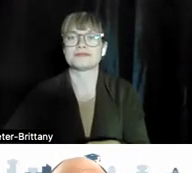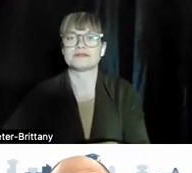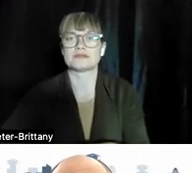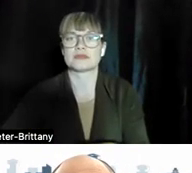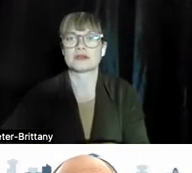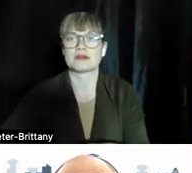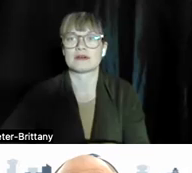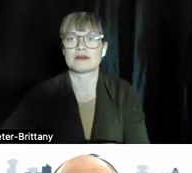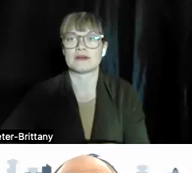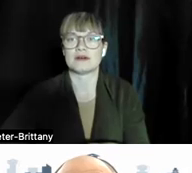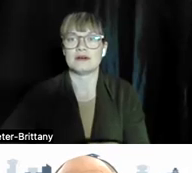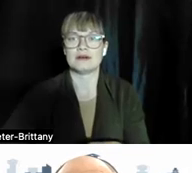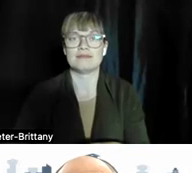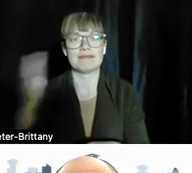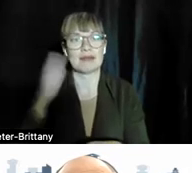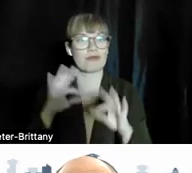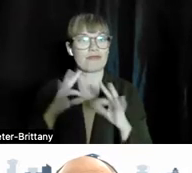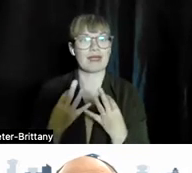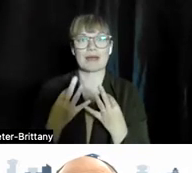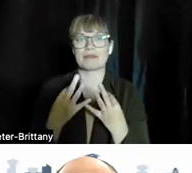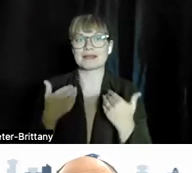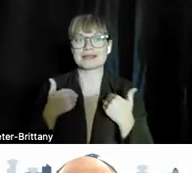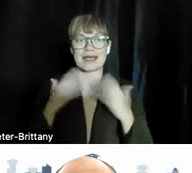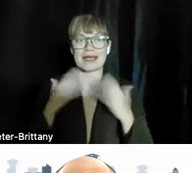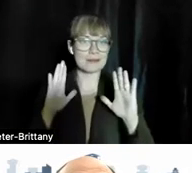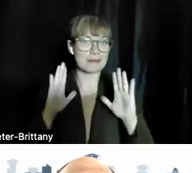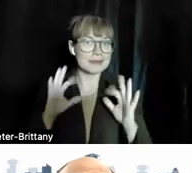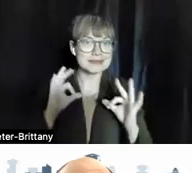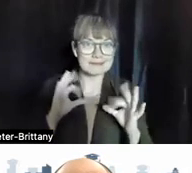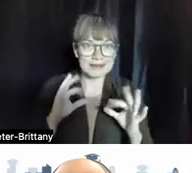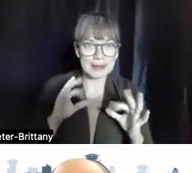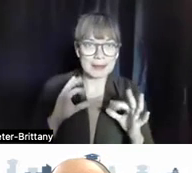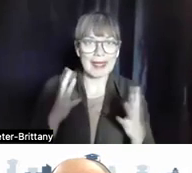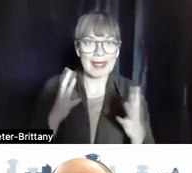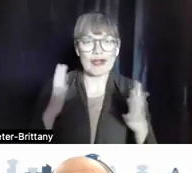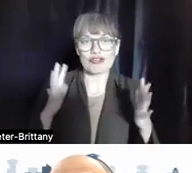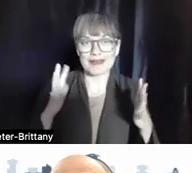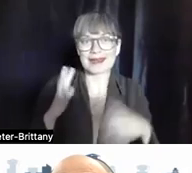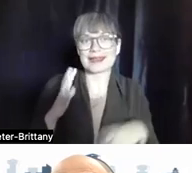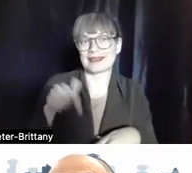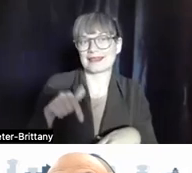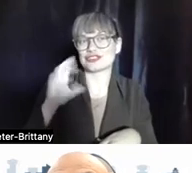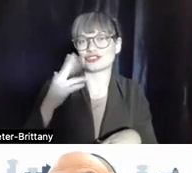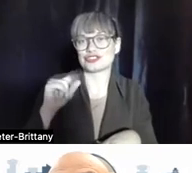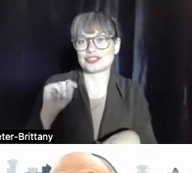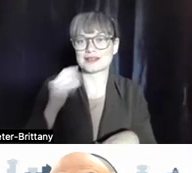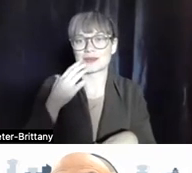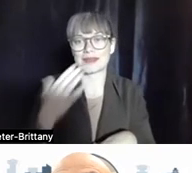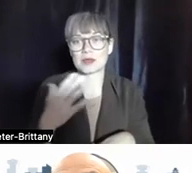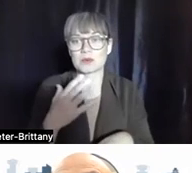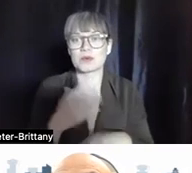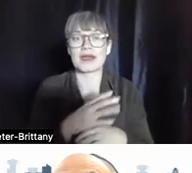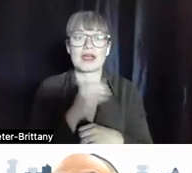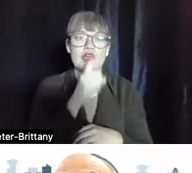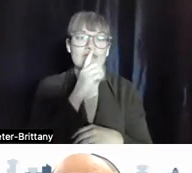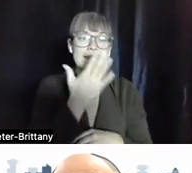tan oportuna. Sé que las familias estamos recibiendo muy buenas aportaciones en el chat. Por